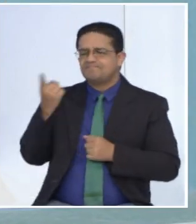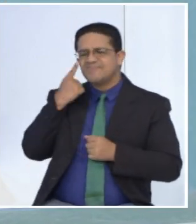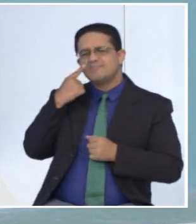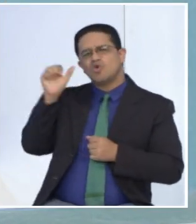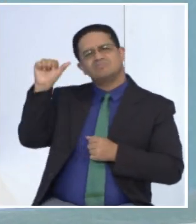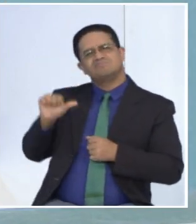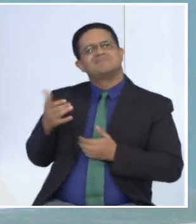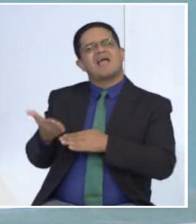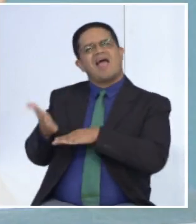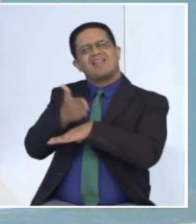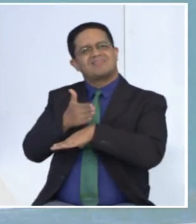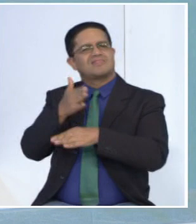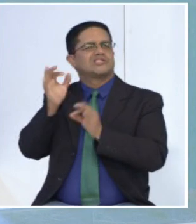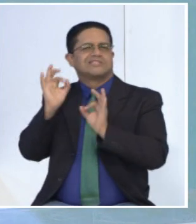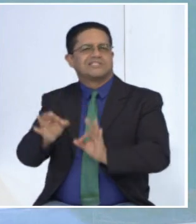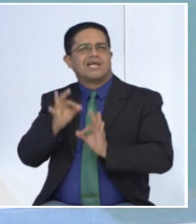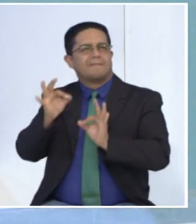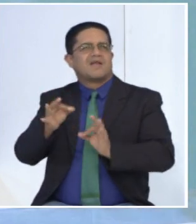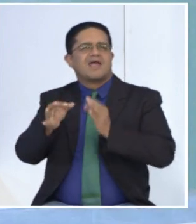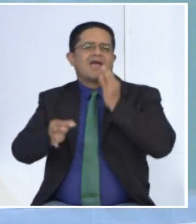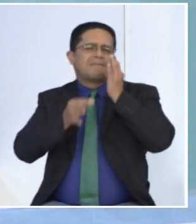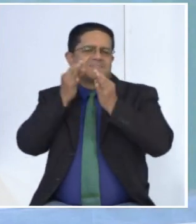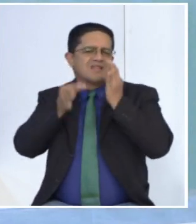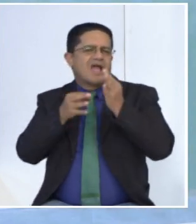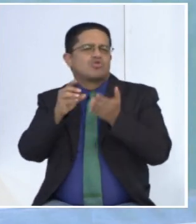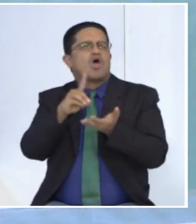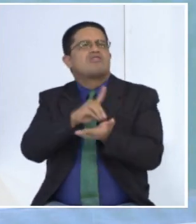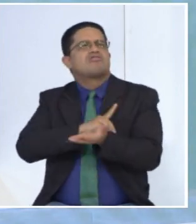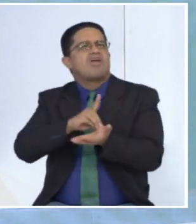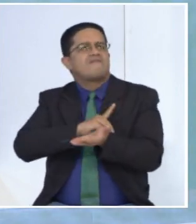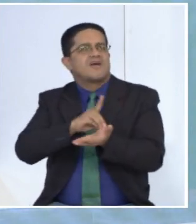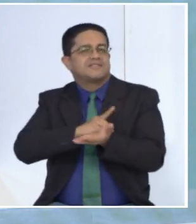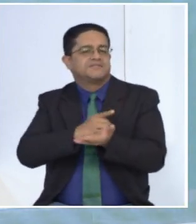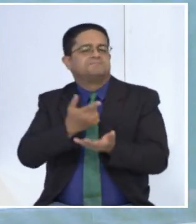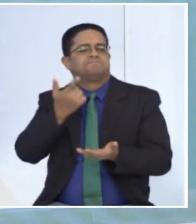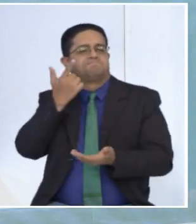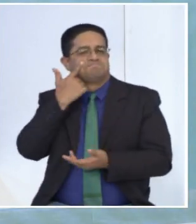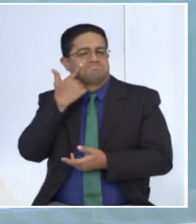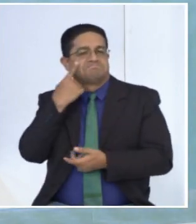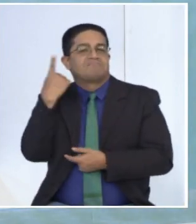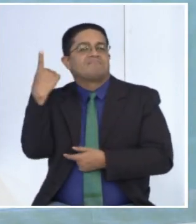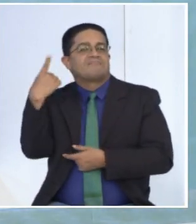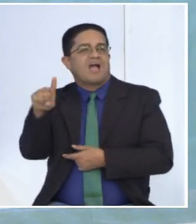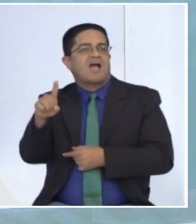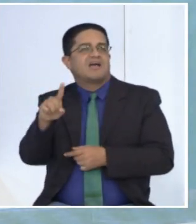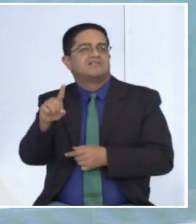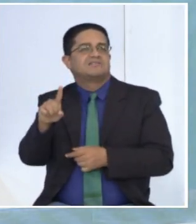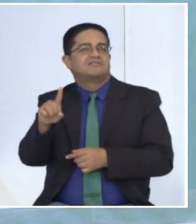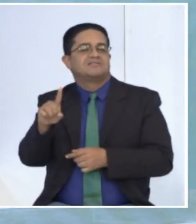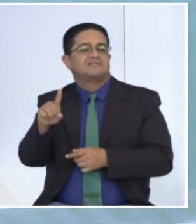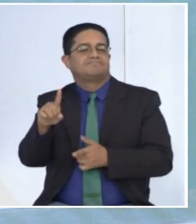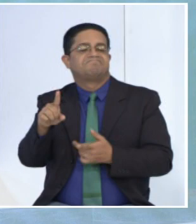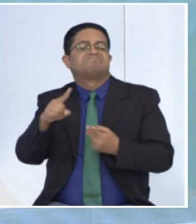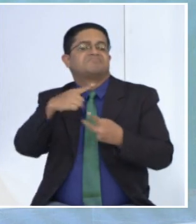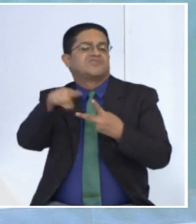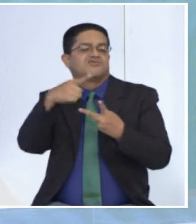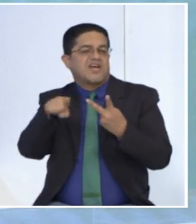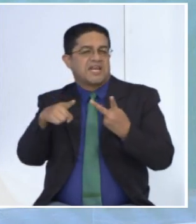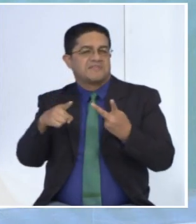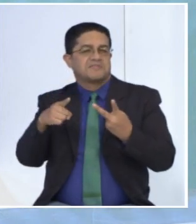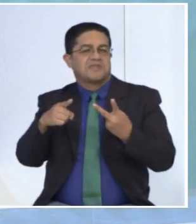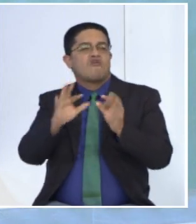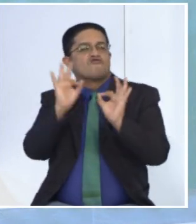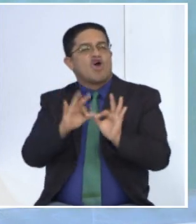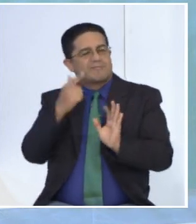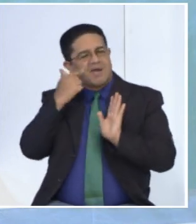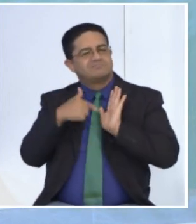un adelanto, como siempre, hablábamos un poco sobre la diabetes. Veíamos, bueno, que existen diferentes reacciones de nuestro organismo